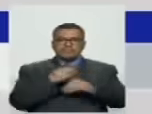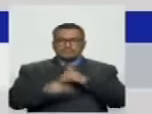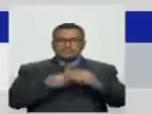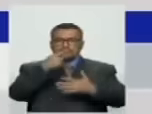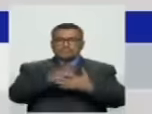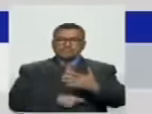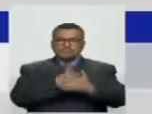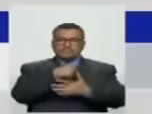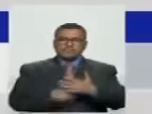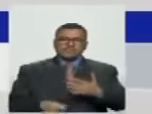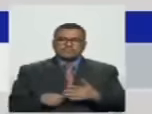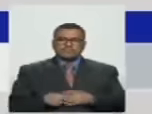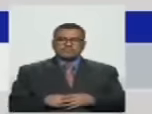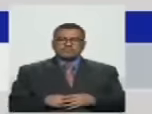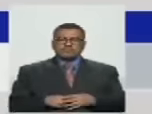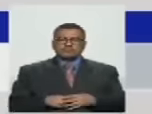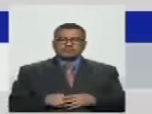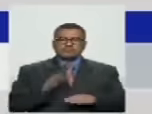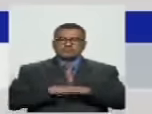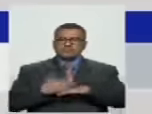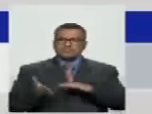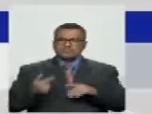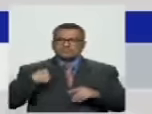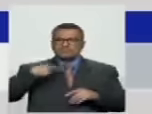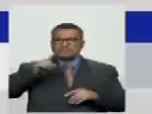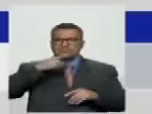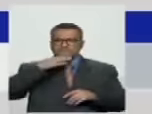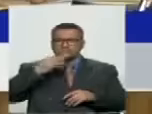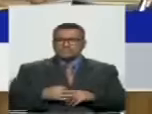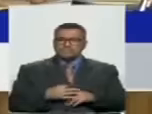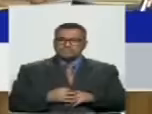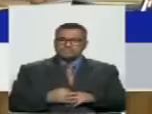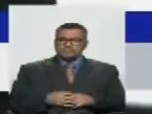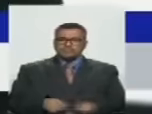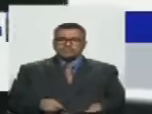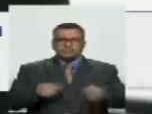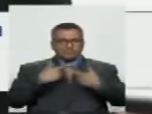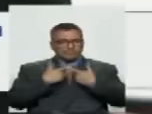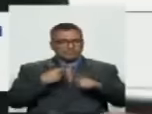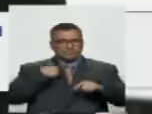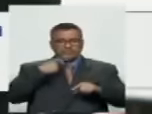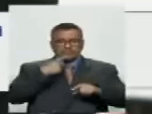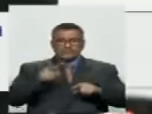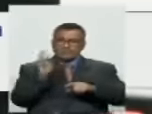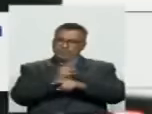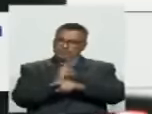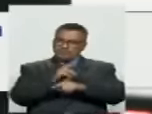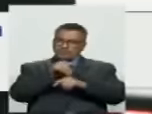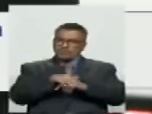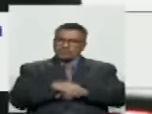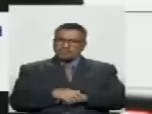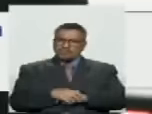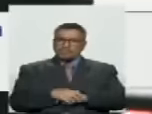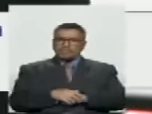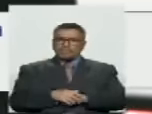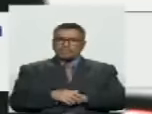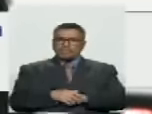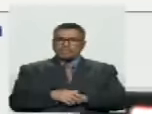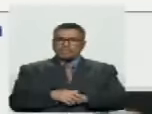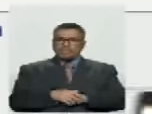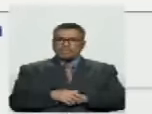prohibido. Porque si algo atenta contra la libertad de expresión de manera inmediata, es